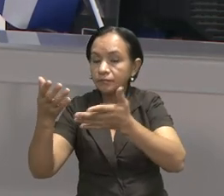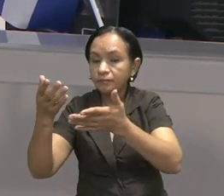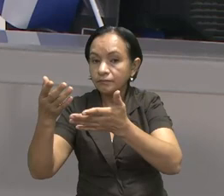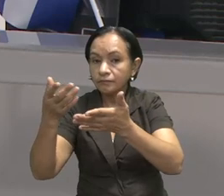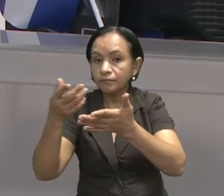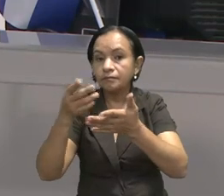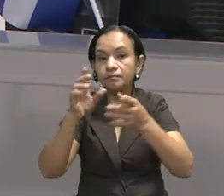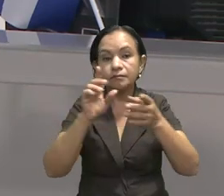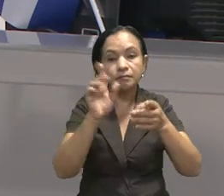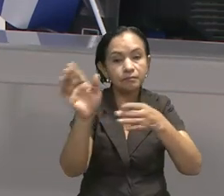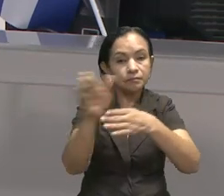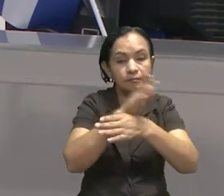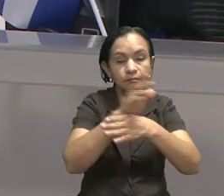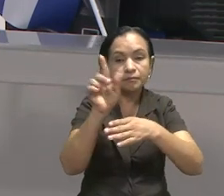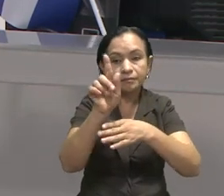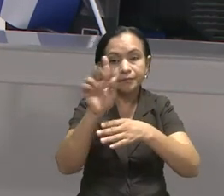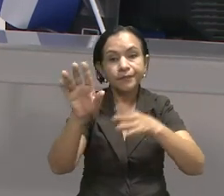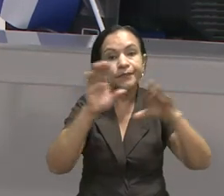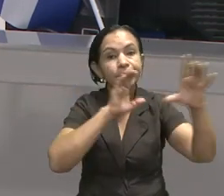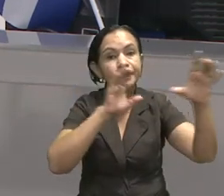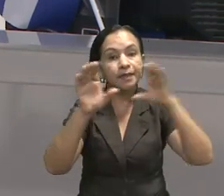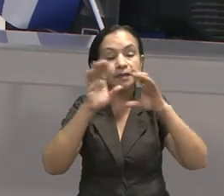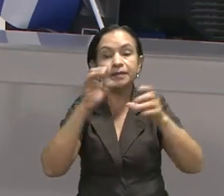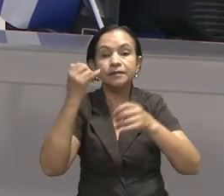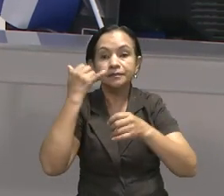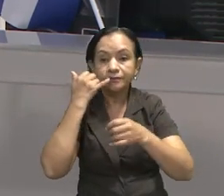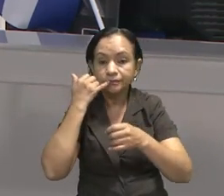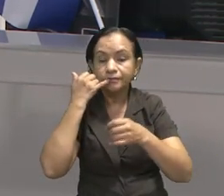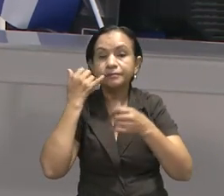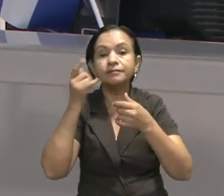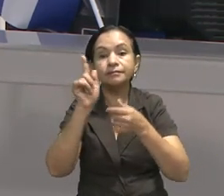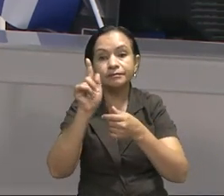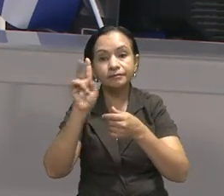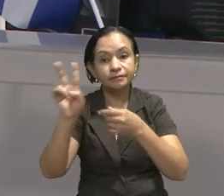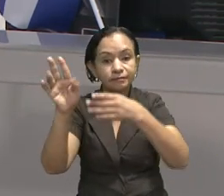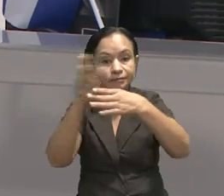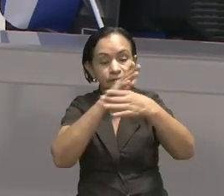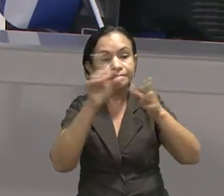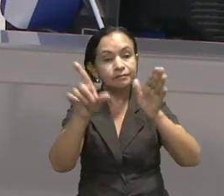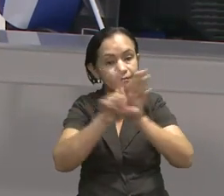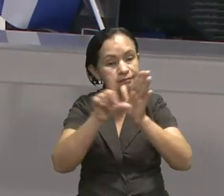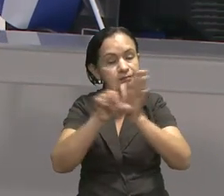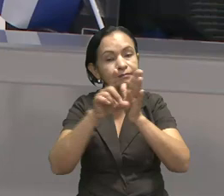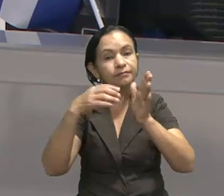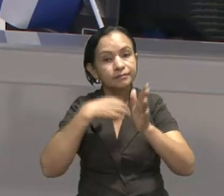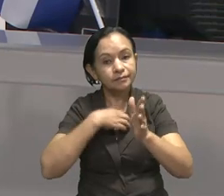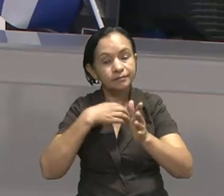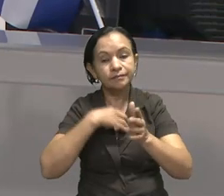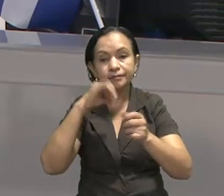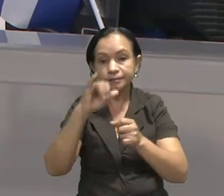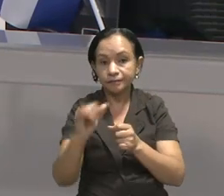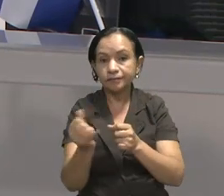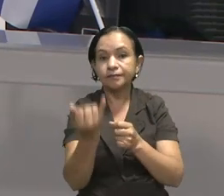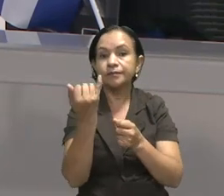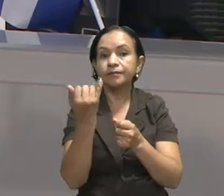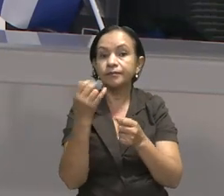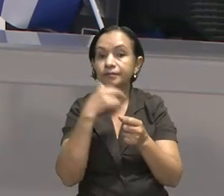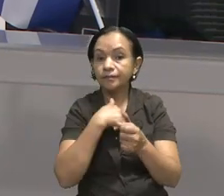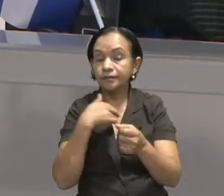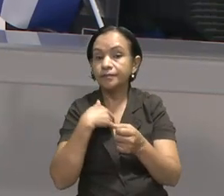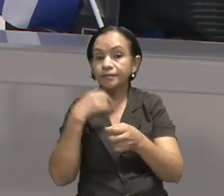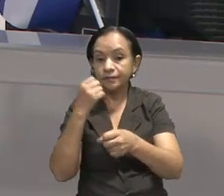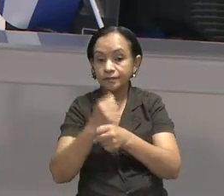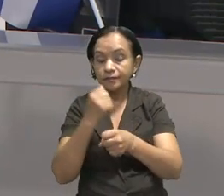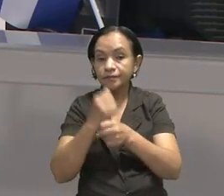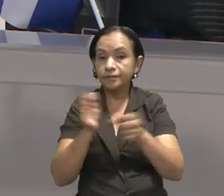de telecomunicaciones establecidas en la ley de la materia. J, ejercer funciones